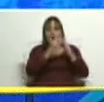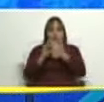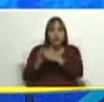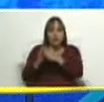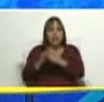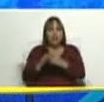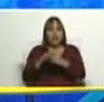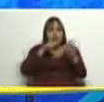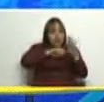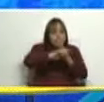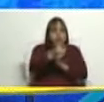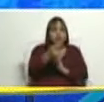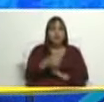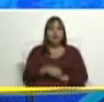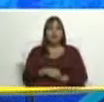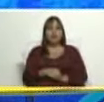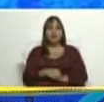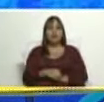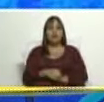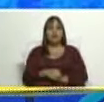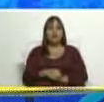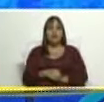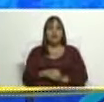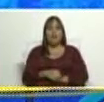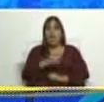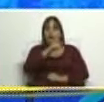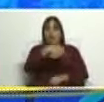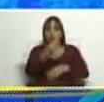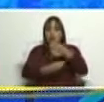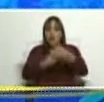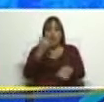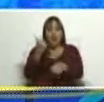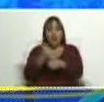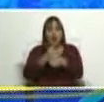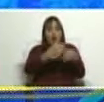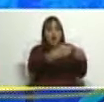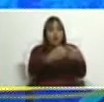territorio. Y todo esto en manos de las brigadas territoriales.